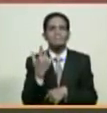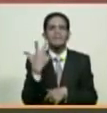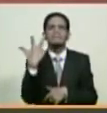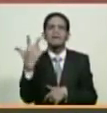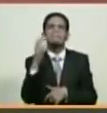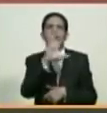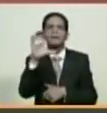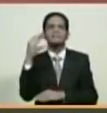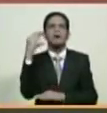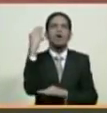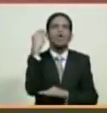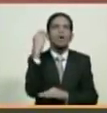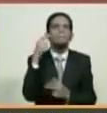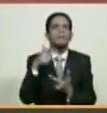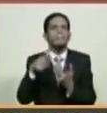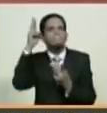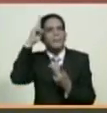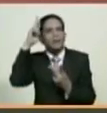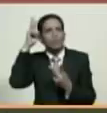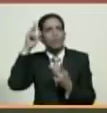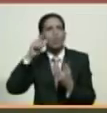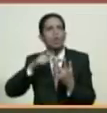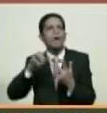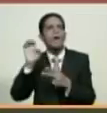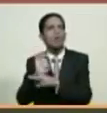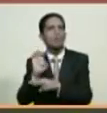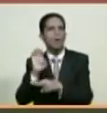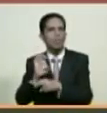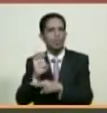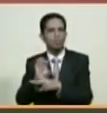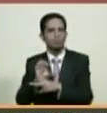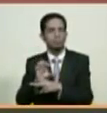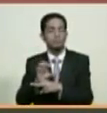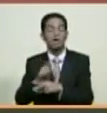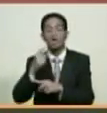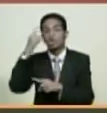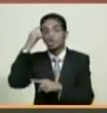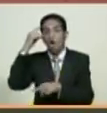a Colombia, a Perú y a Ecuador. Nos son maltratados a diario